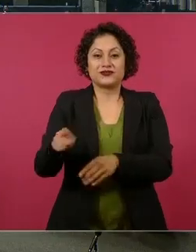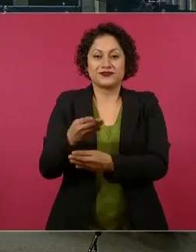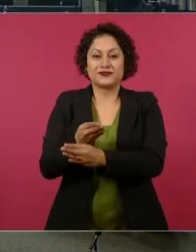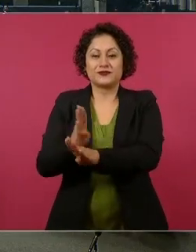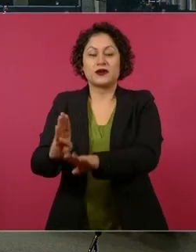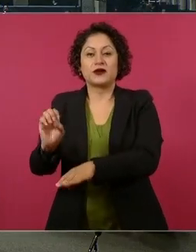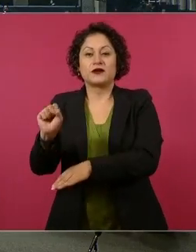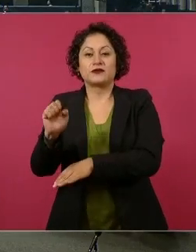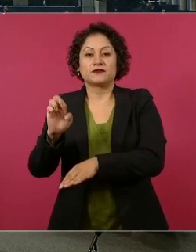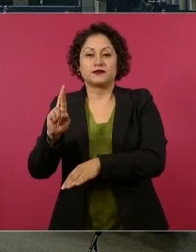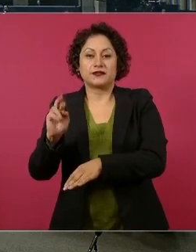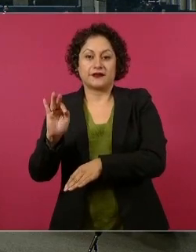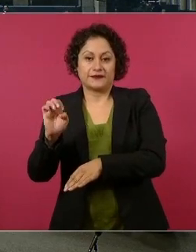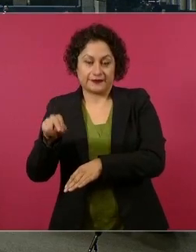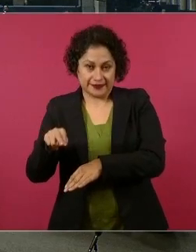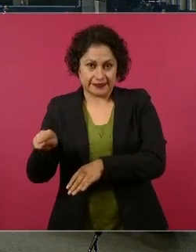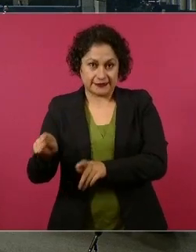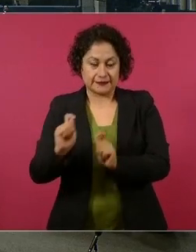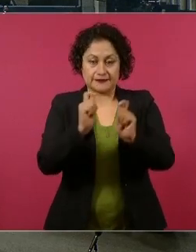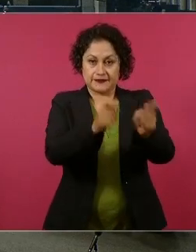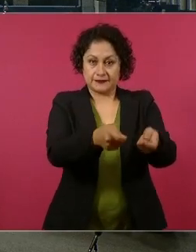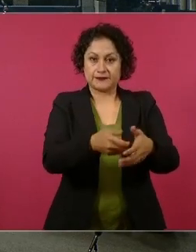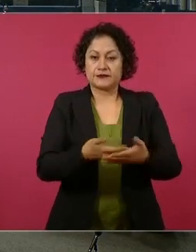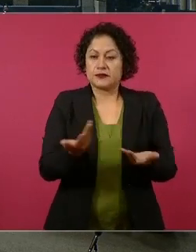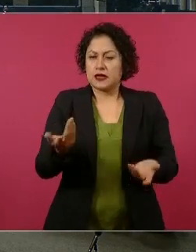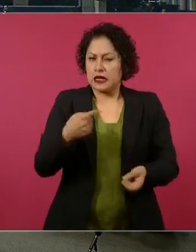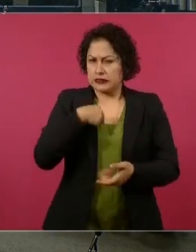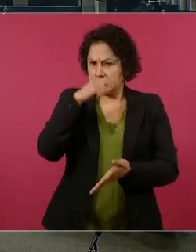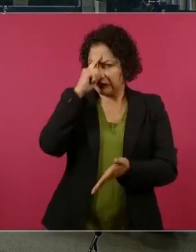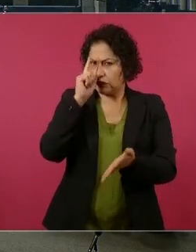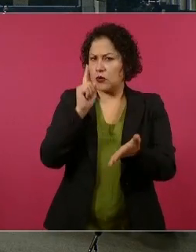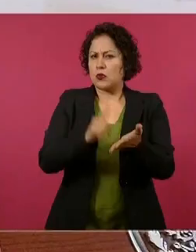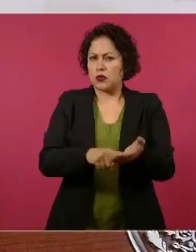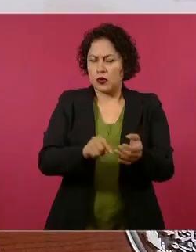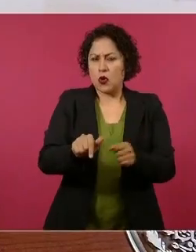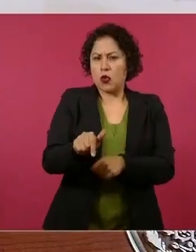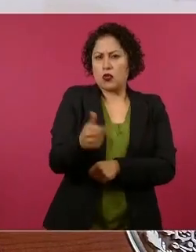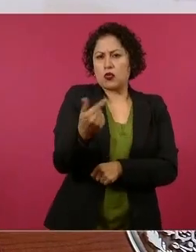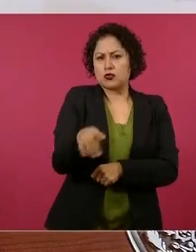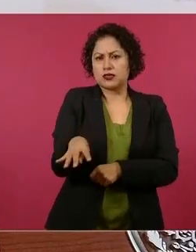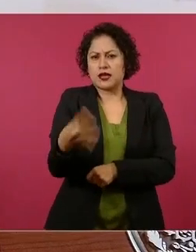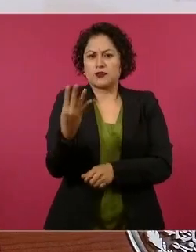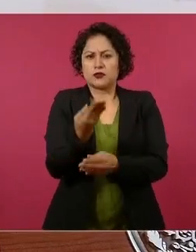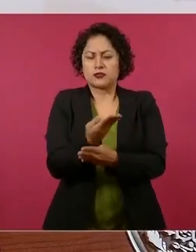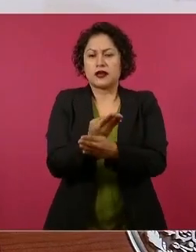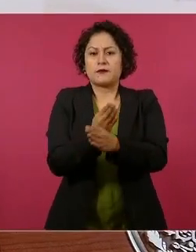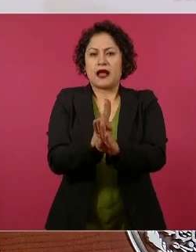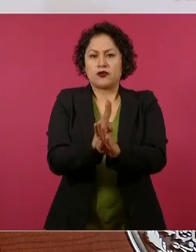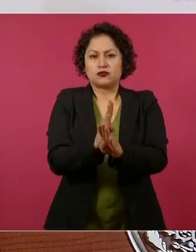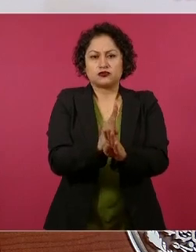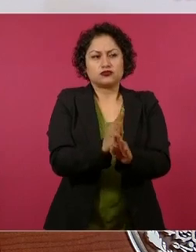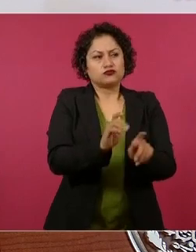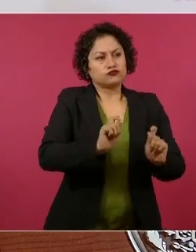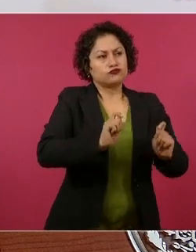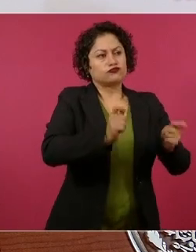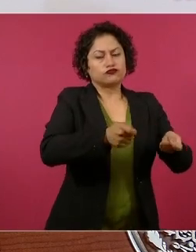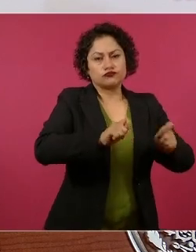creo que entregaron 12, 14 bancos en un año.